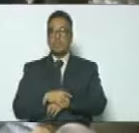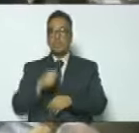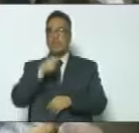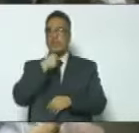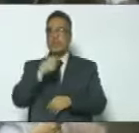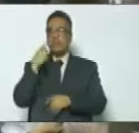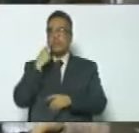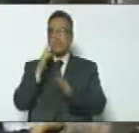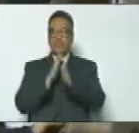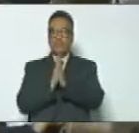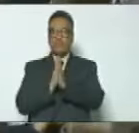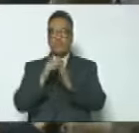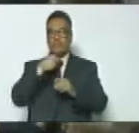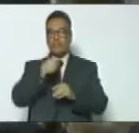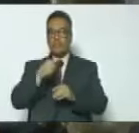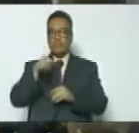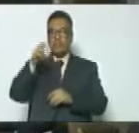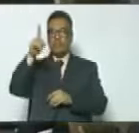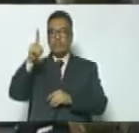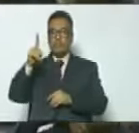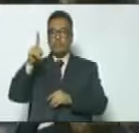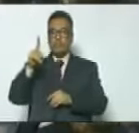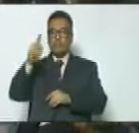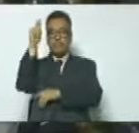Micrófono para el diputado, por favor.